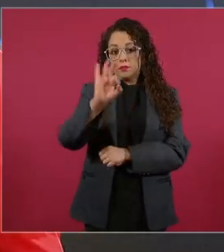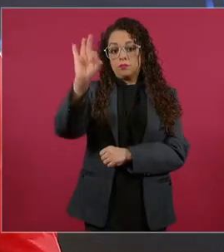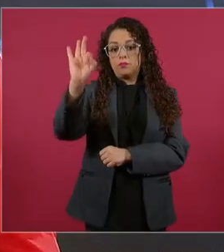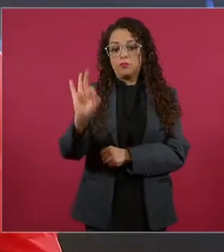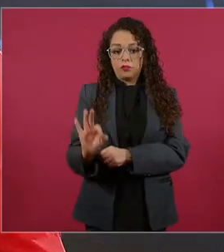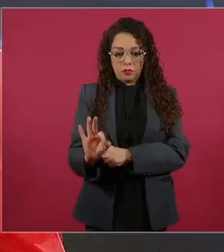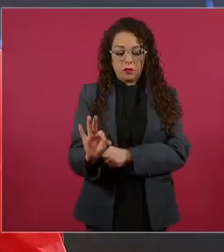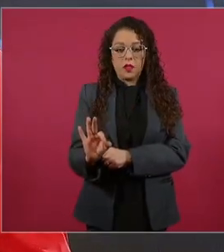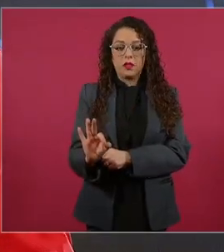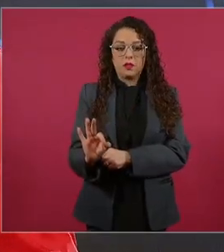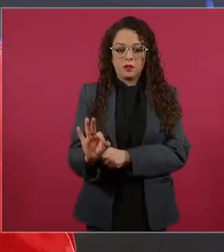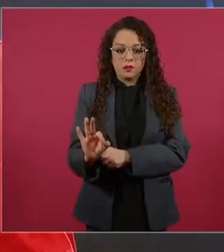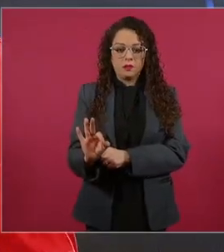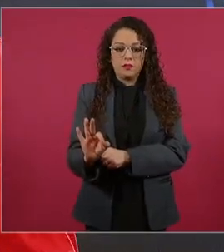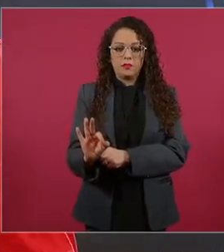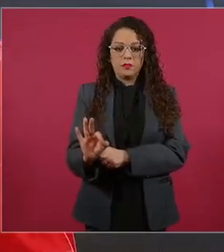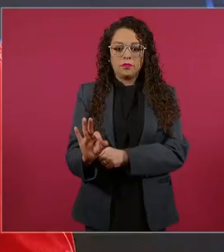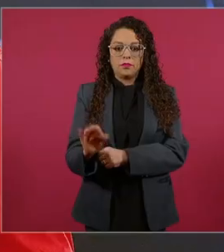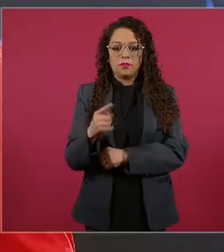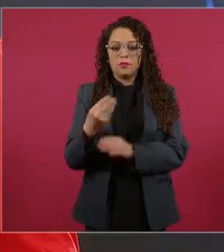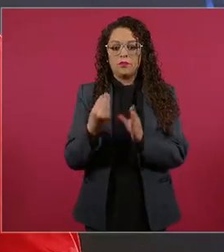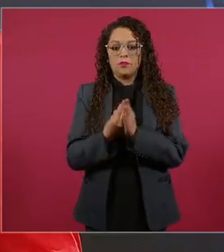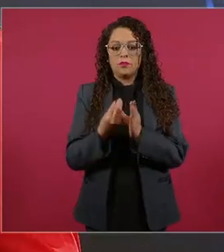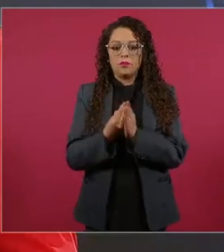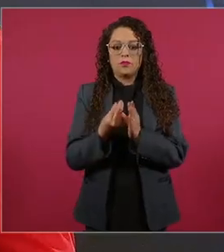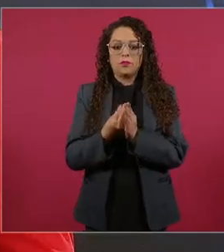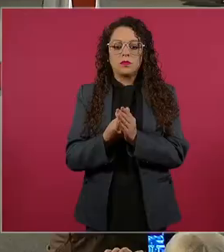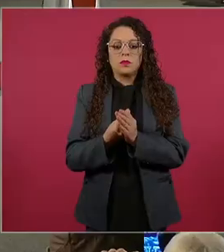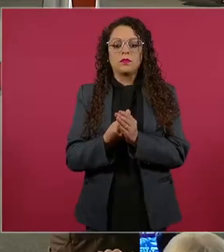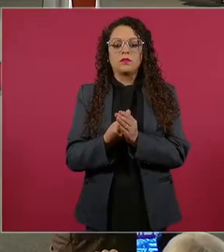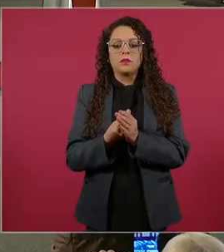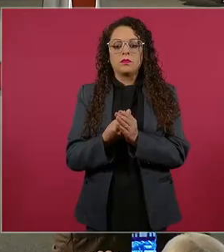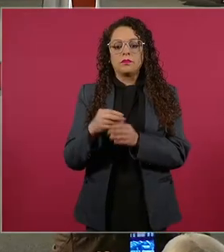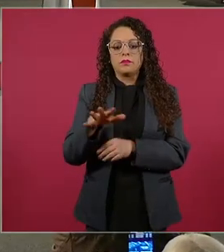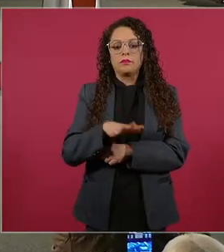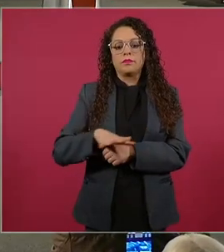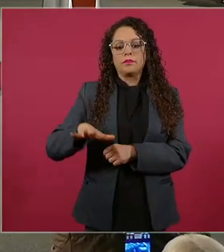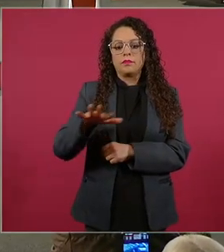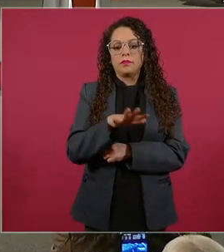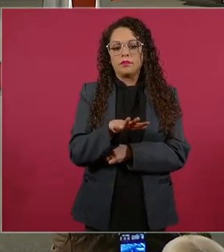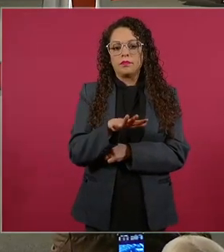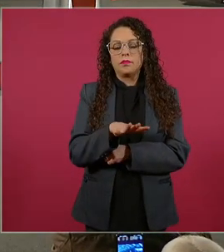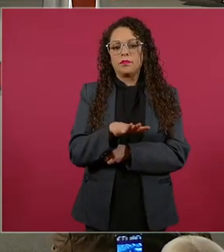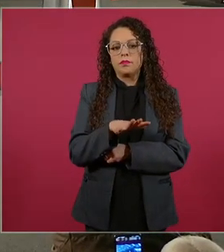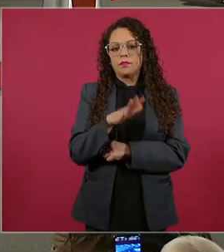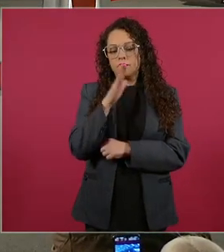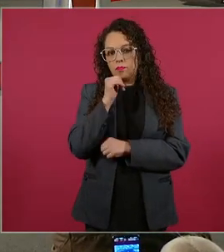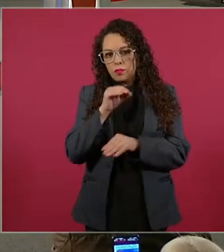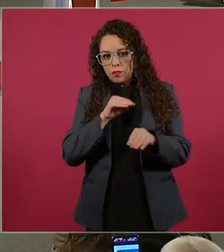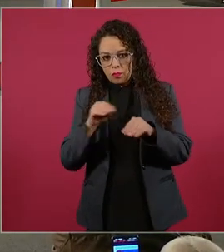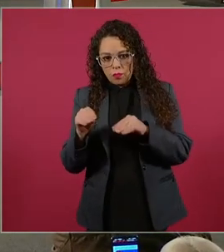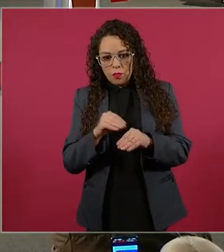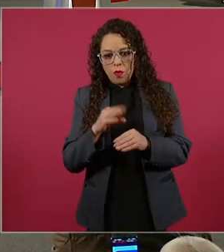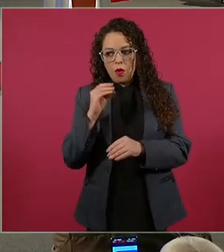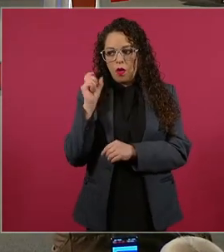las accesibilidades y características para personas con movilidad reducida. La siguiente, por